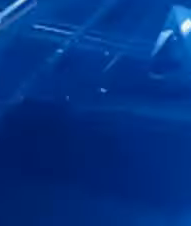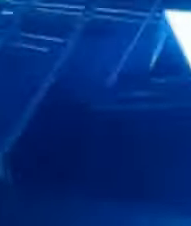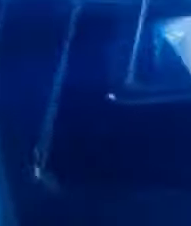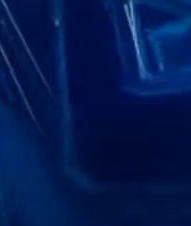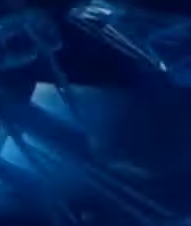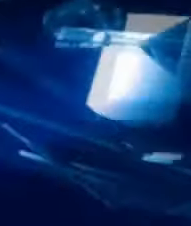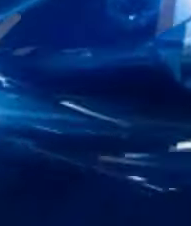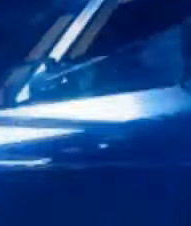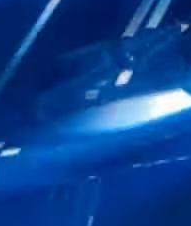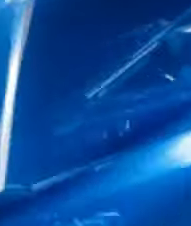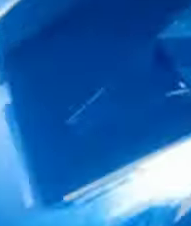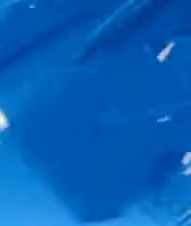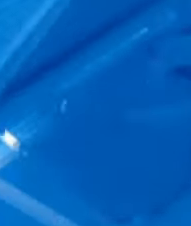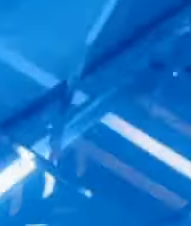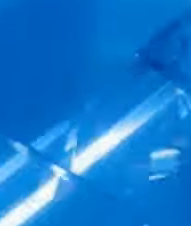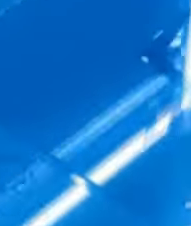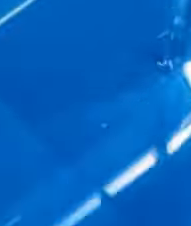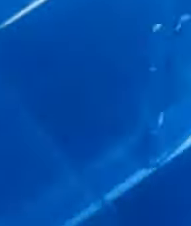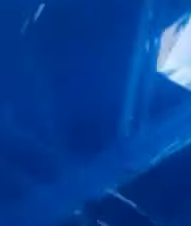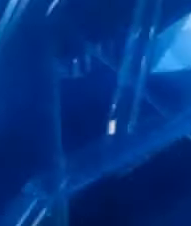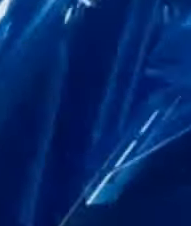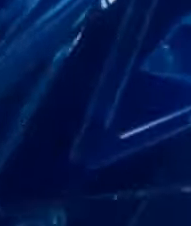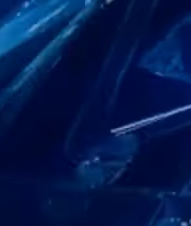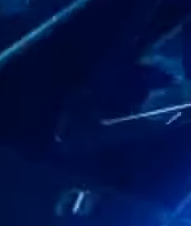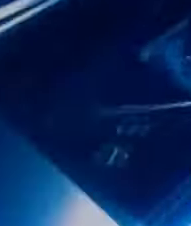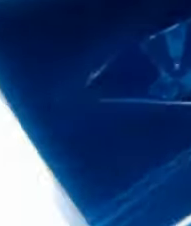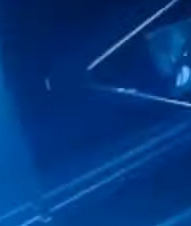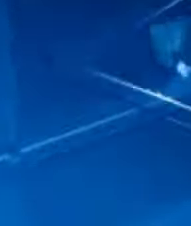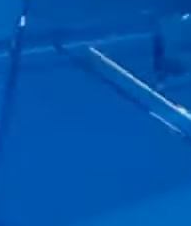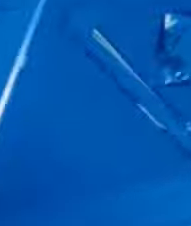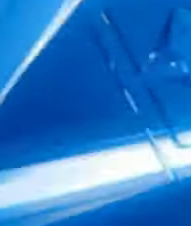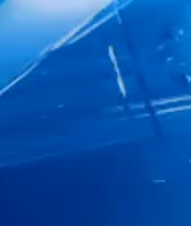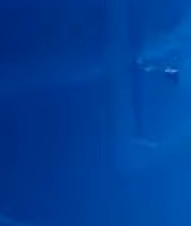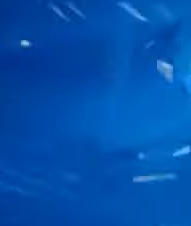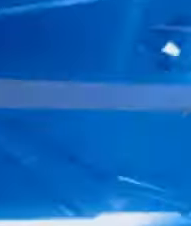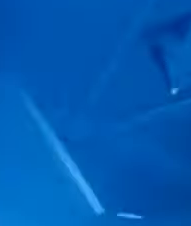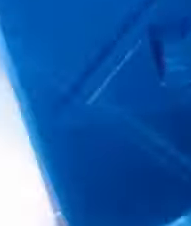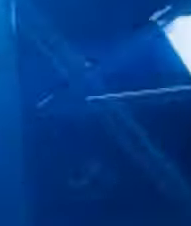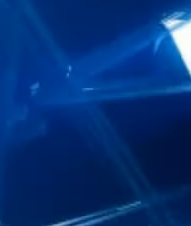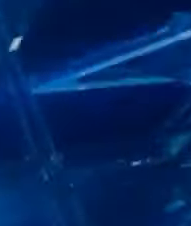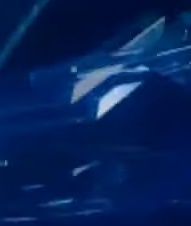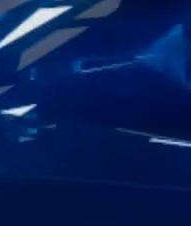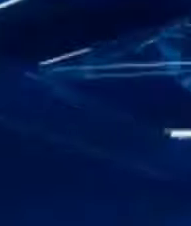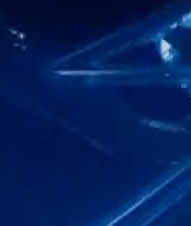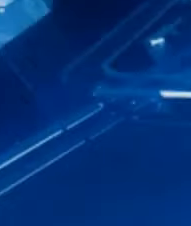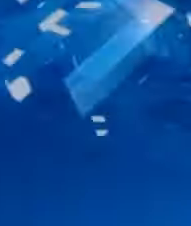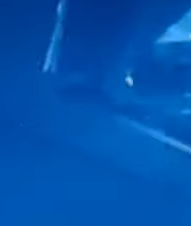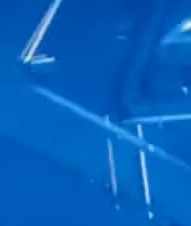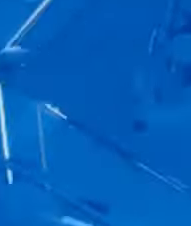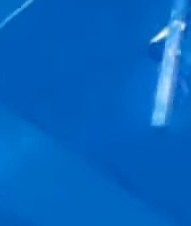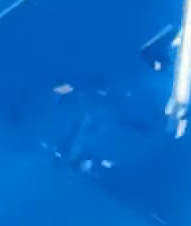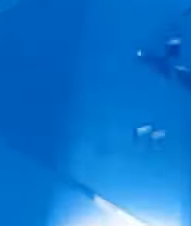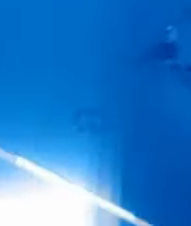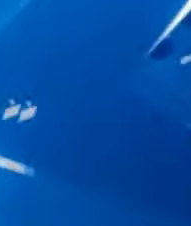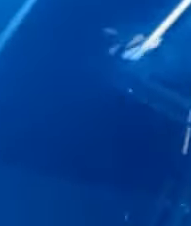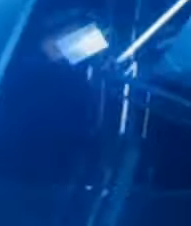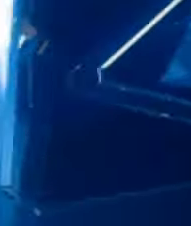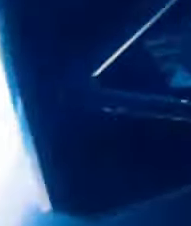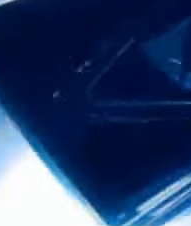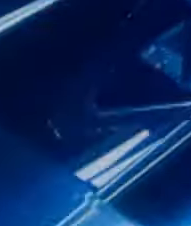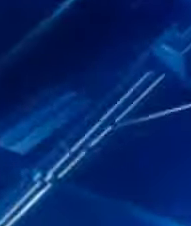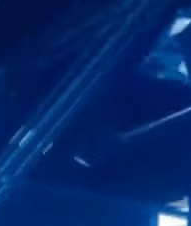Verónica Delgadillo va a gobernar la segunda ciudad más importante del país. Es muy interesante eso. Y también, pues